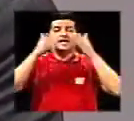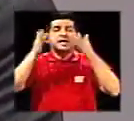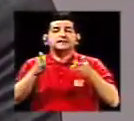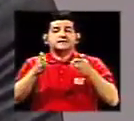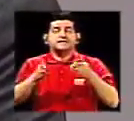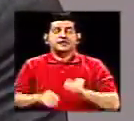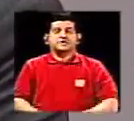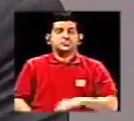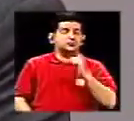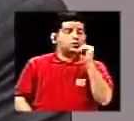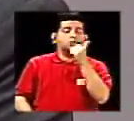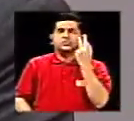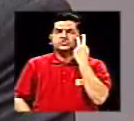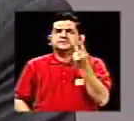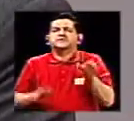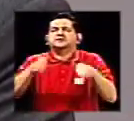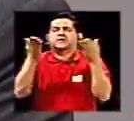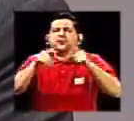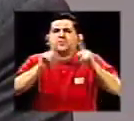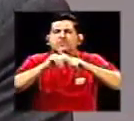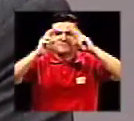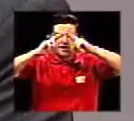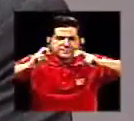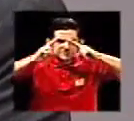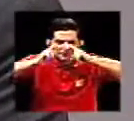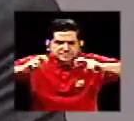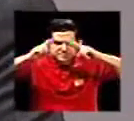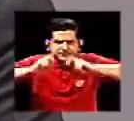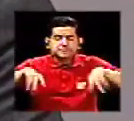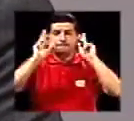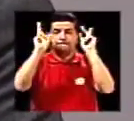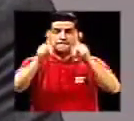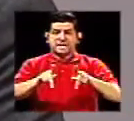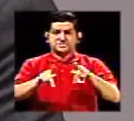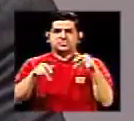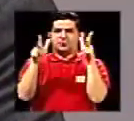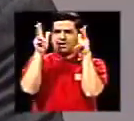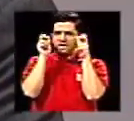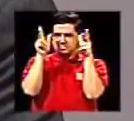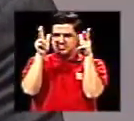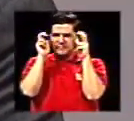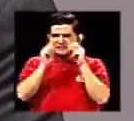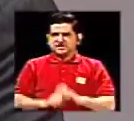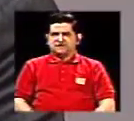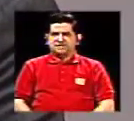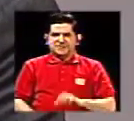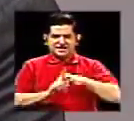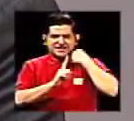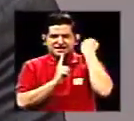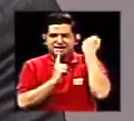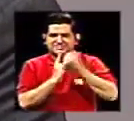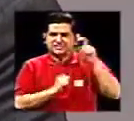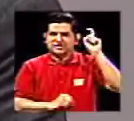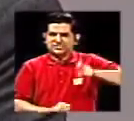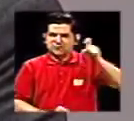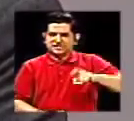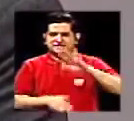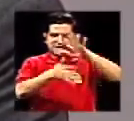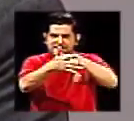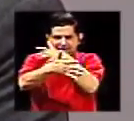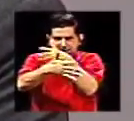otros. Y por otro lado, una serie de mediciones sobre cómo la gente percibía que debía ser en el fondo la